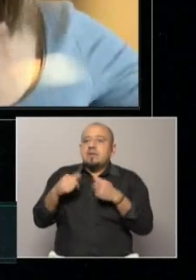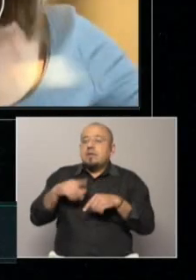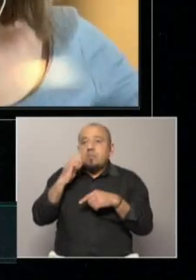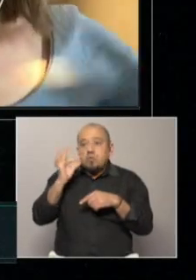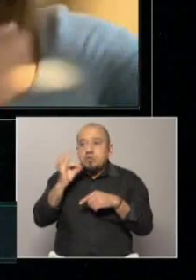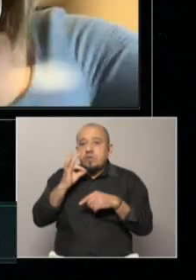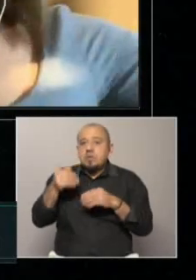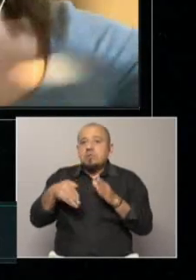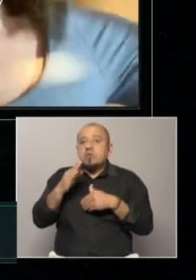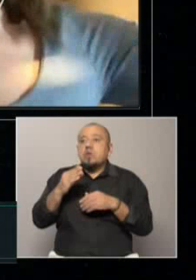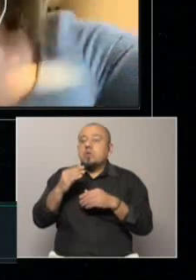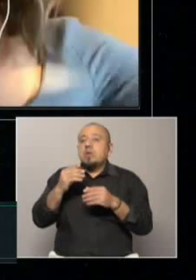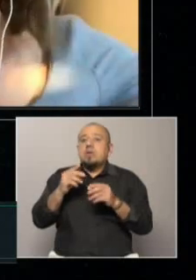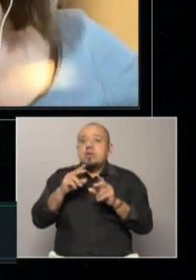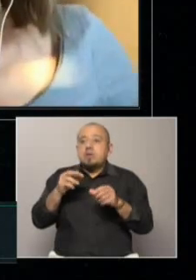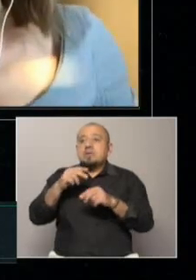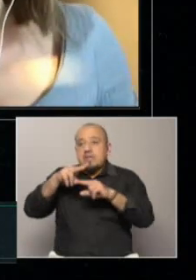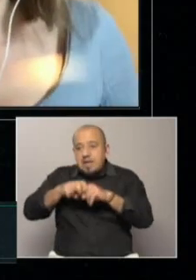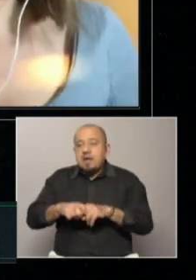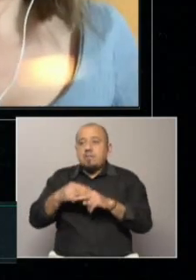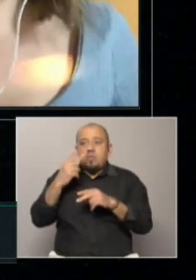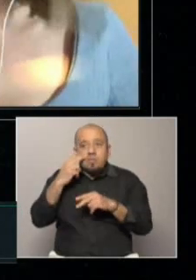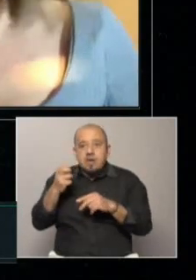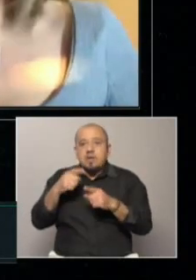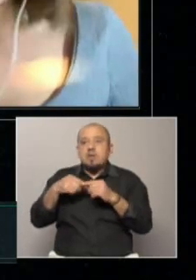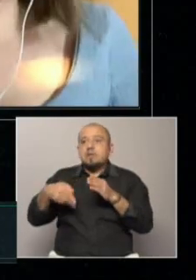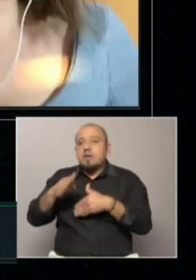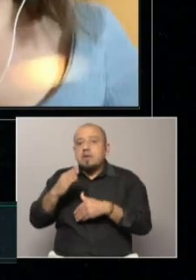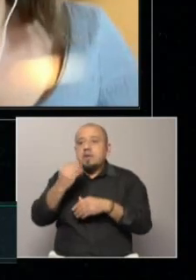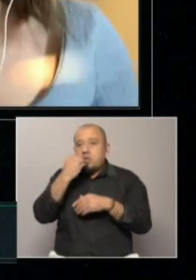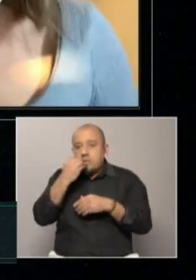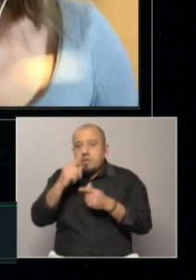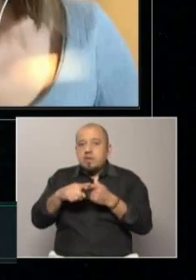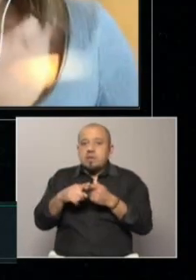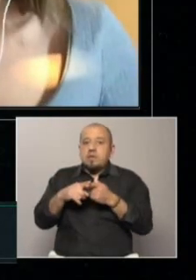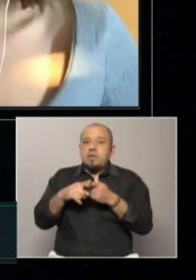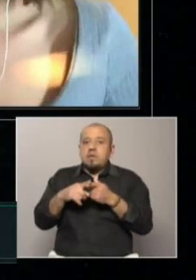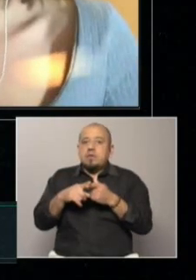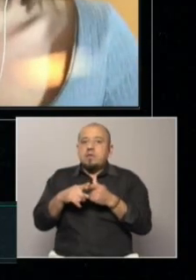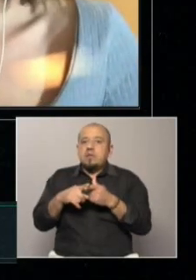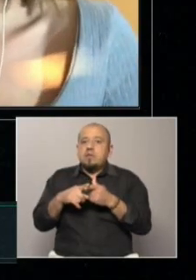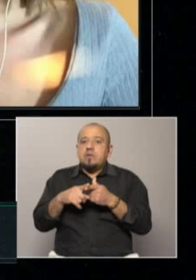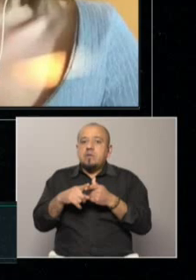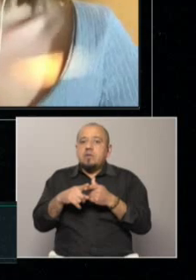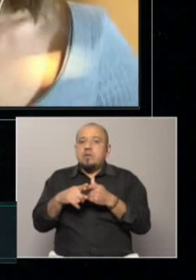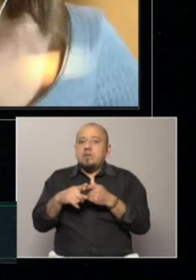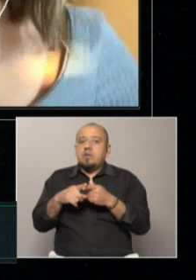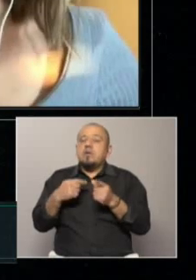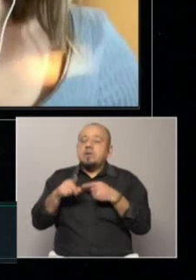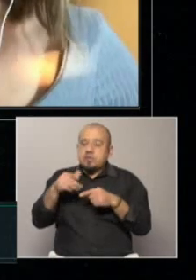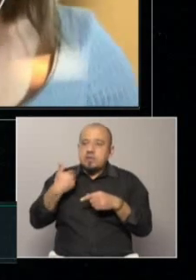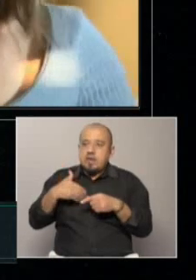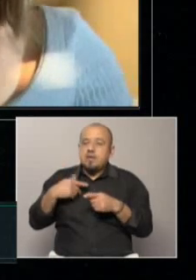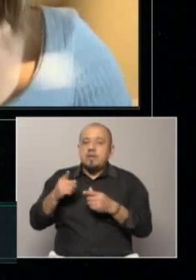la posibilidad de poder consumir, que tengo la posibilidad de poder salir a comer afuera y demás. Así que sí, eso te extraño un